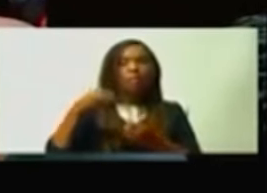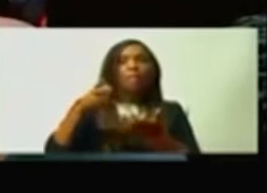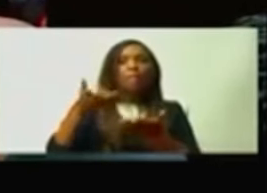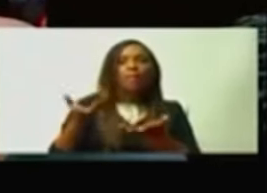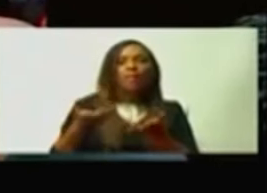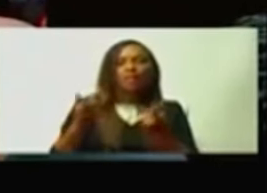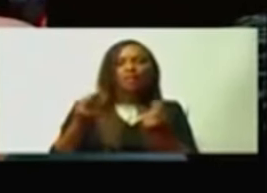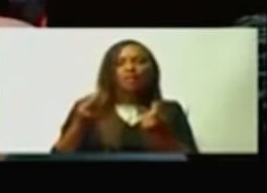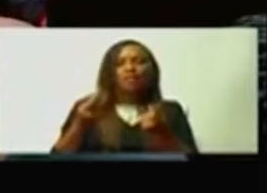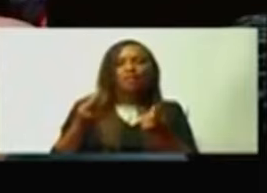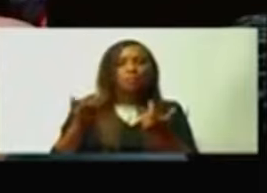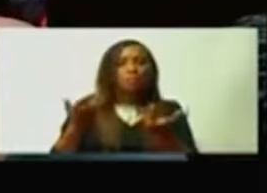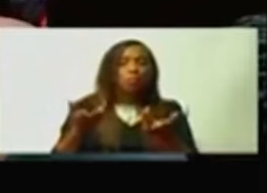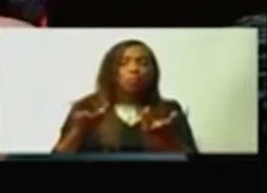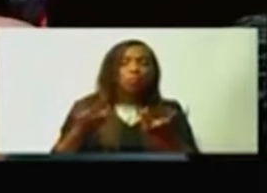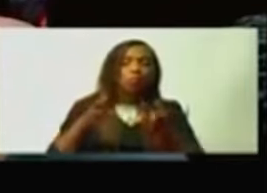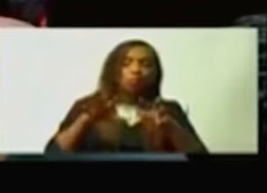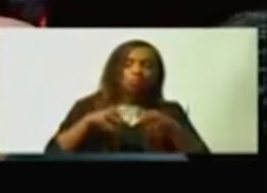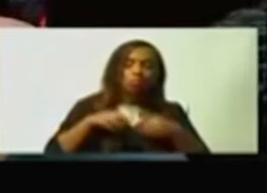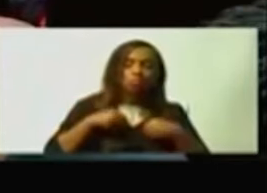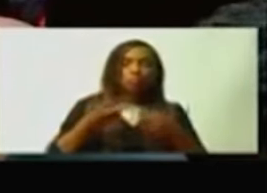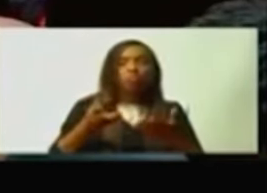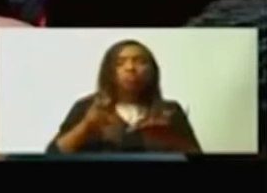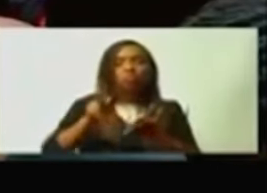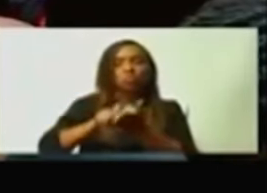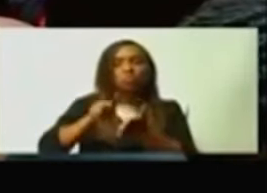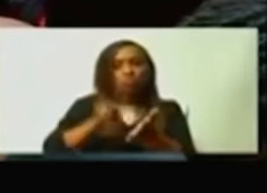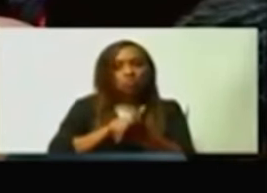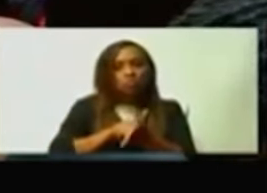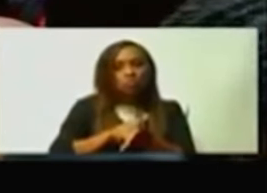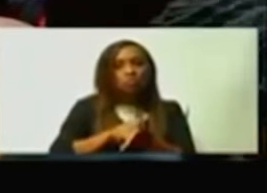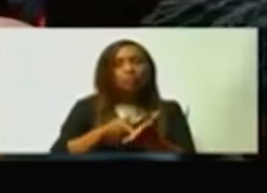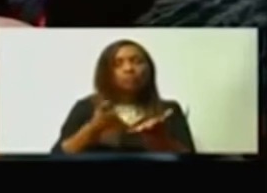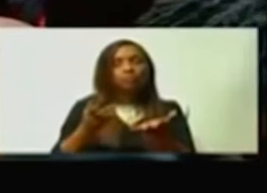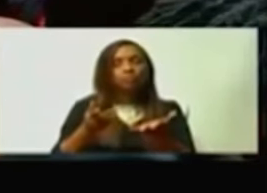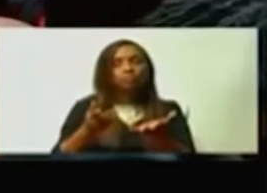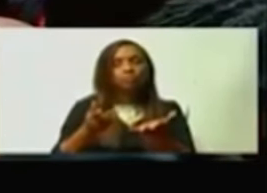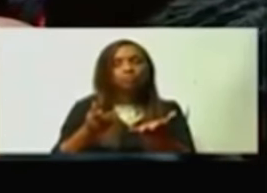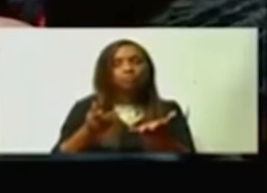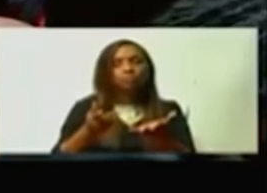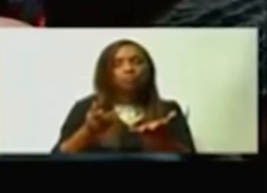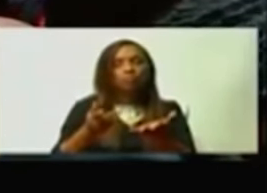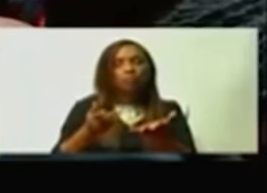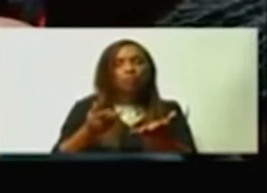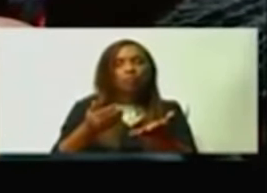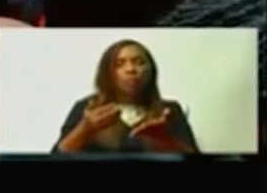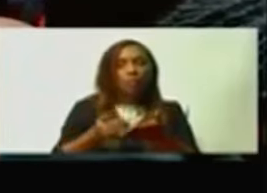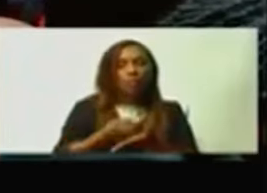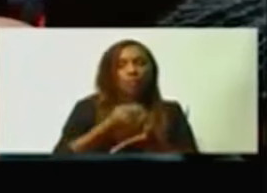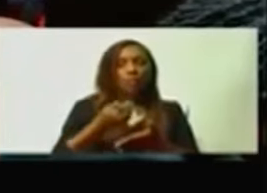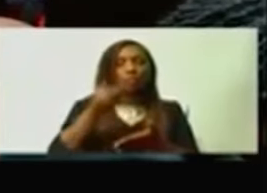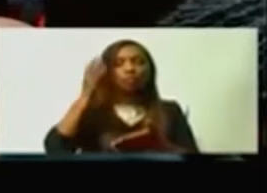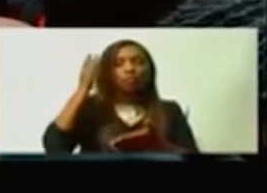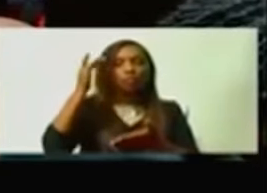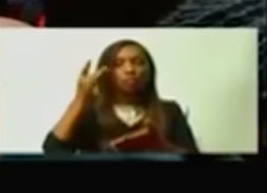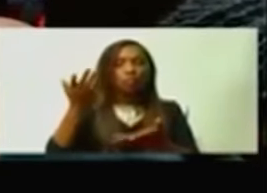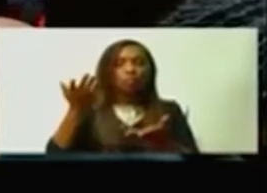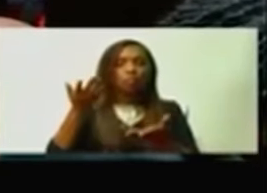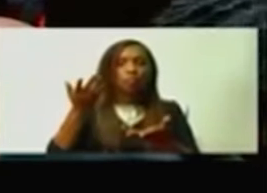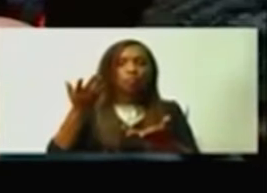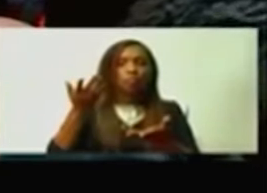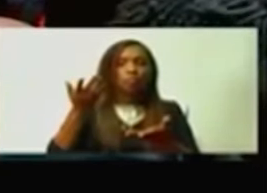que comprar vacunas con la ley de compra y contratación vigente. Se hacía muy incómodo y difícil hacerlo con la celeridad que